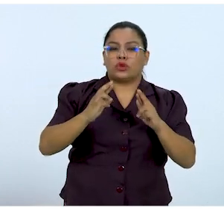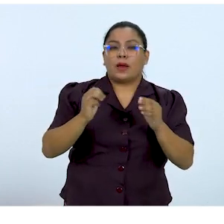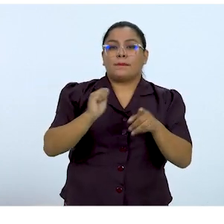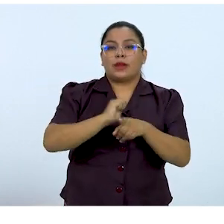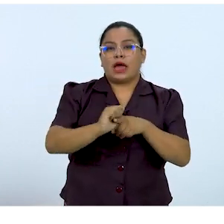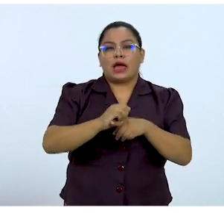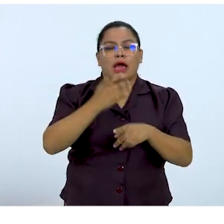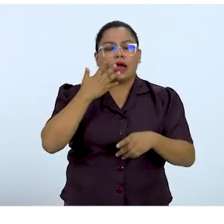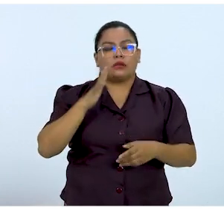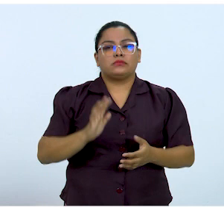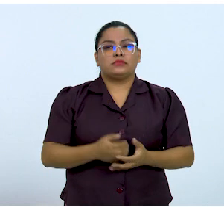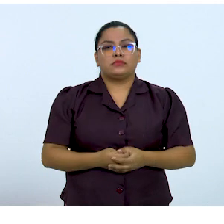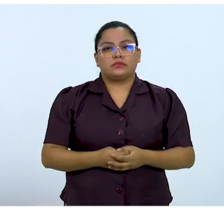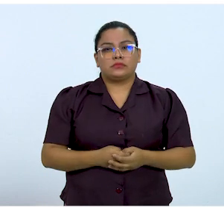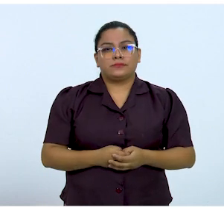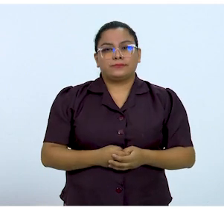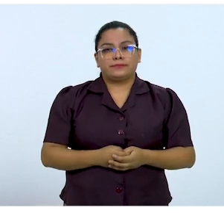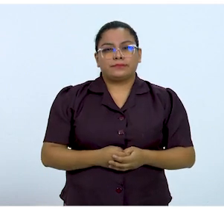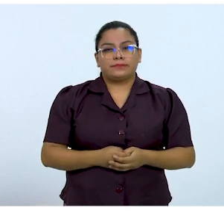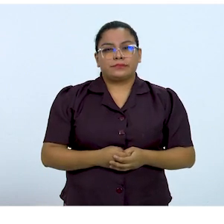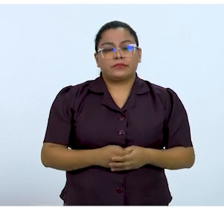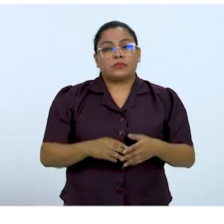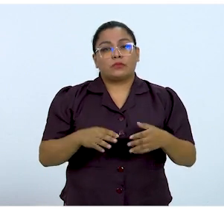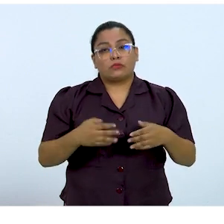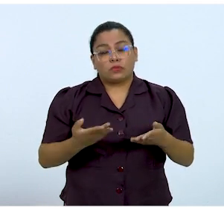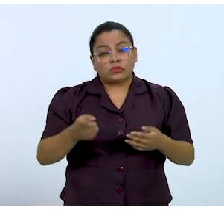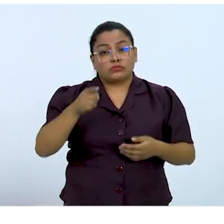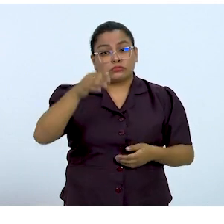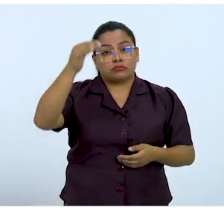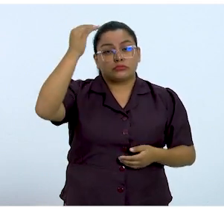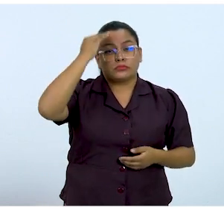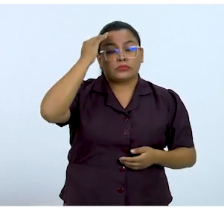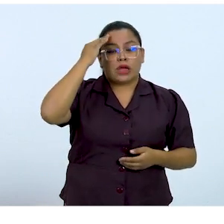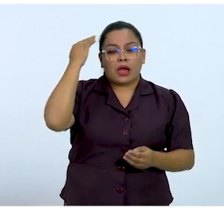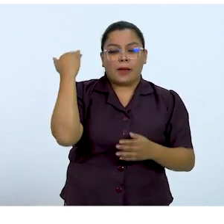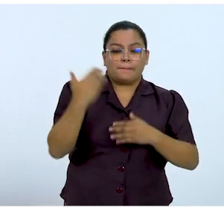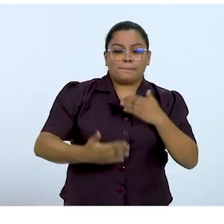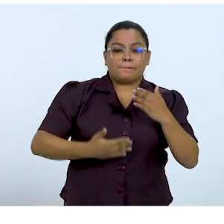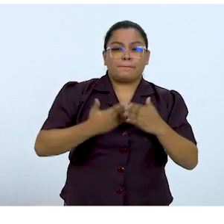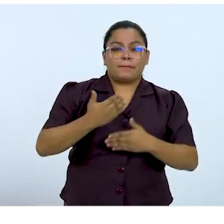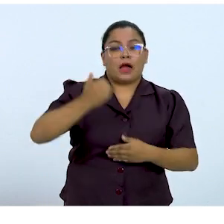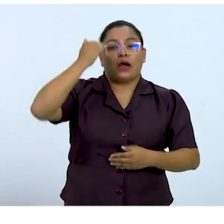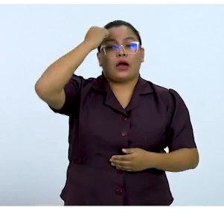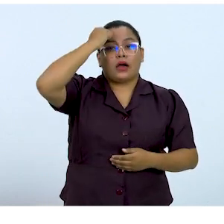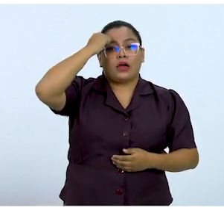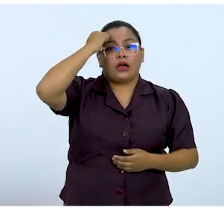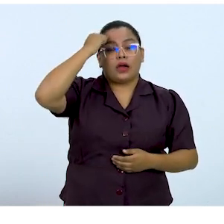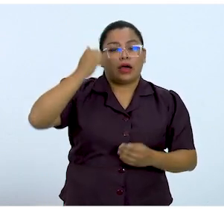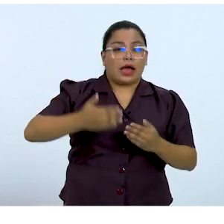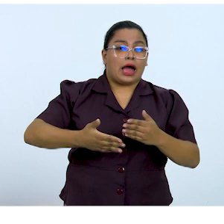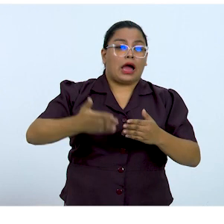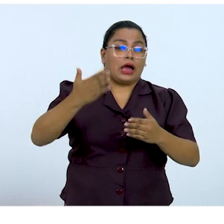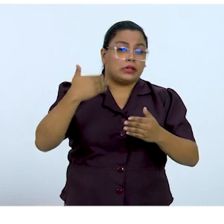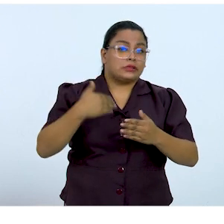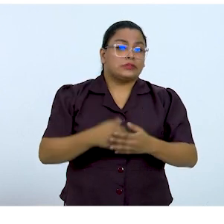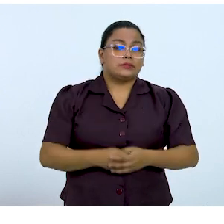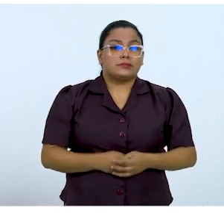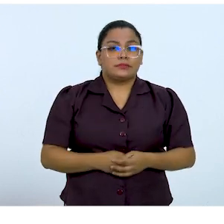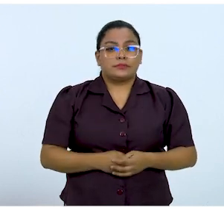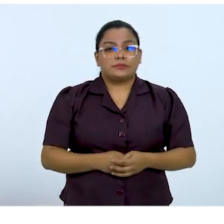solución a un ejercicio, por ejemplo, pues sabrás cuáles son los procesos que ha aprendido